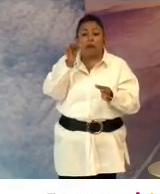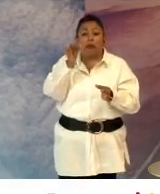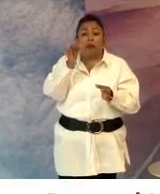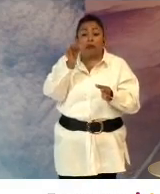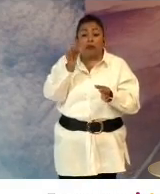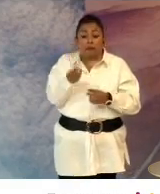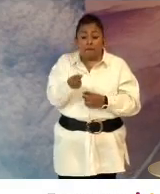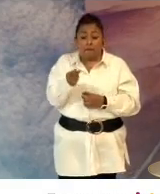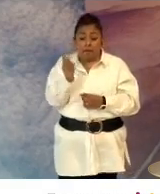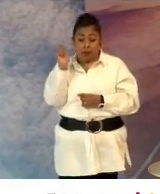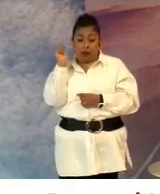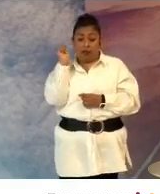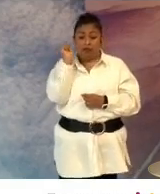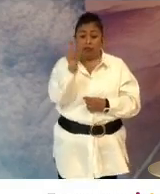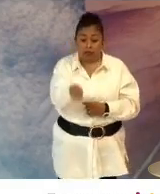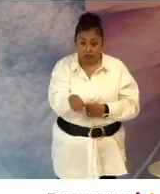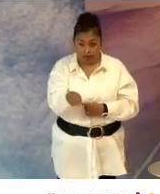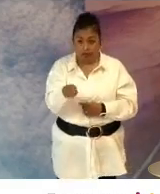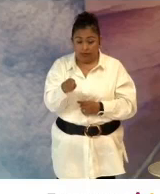del perro.